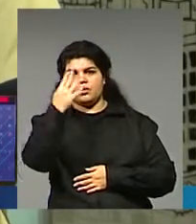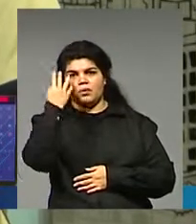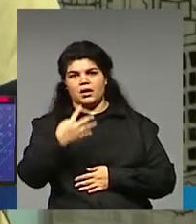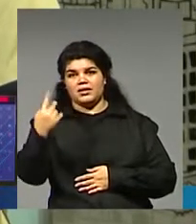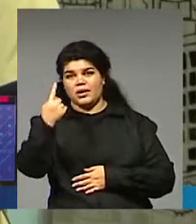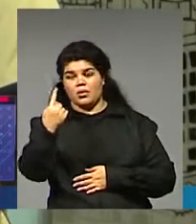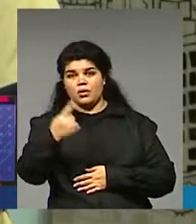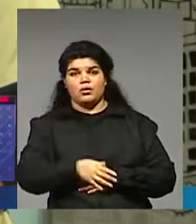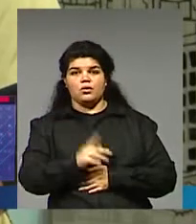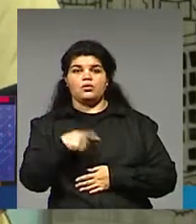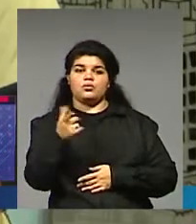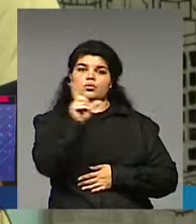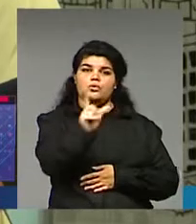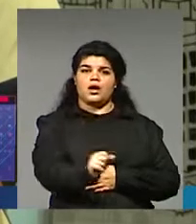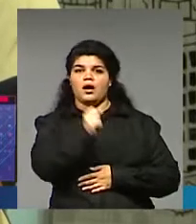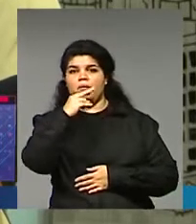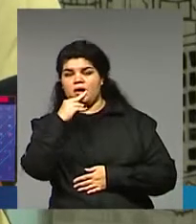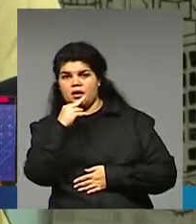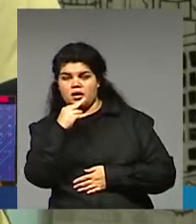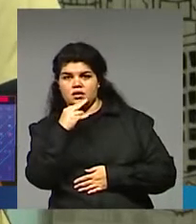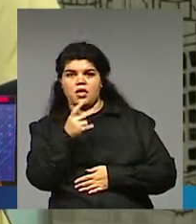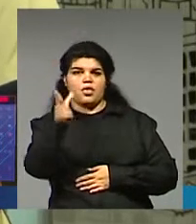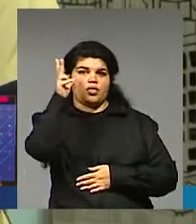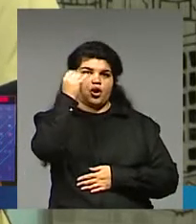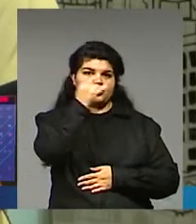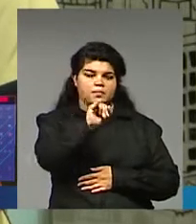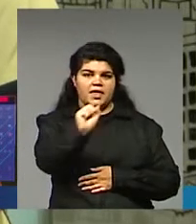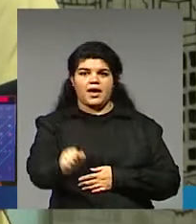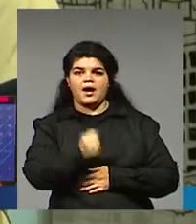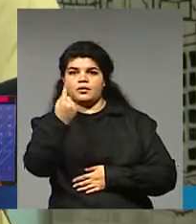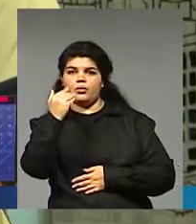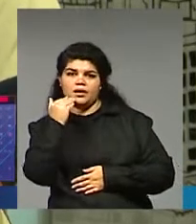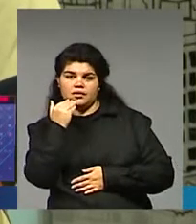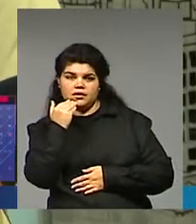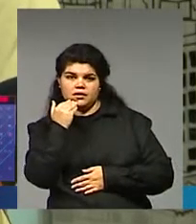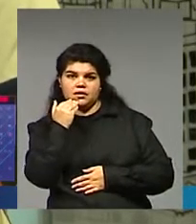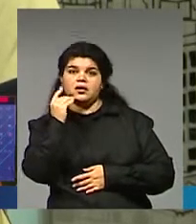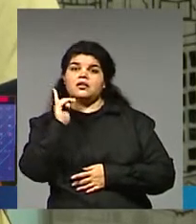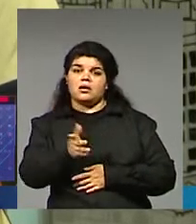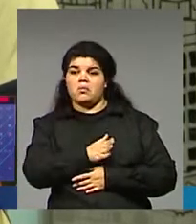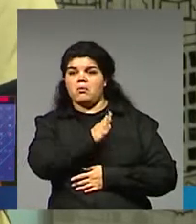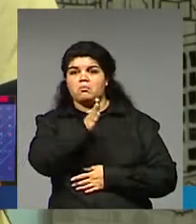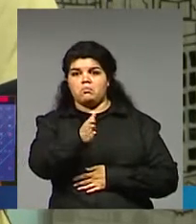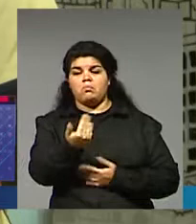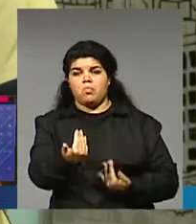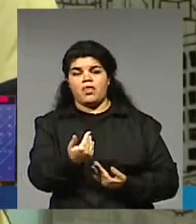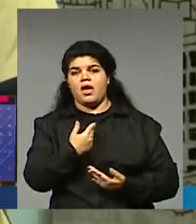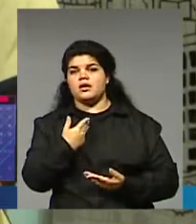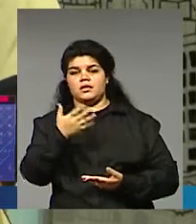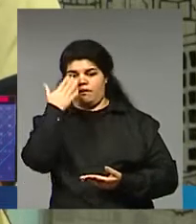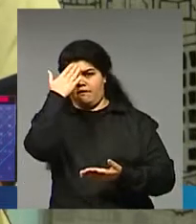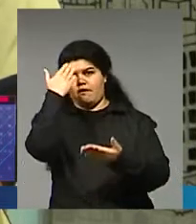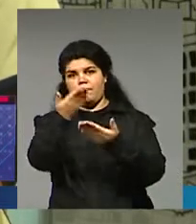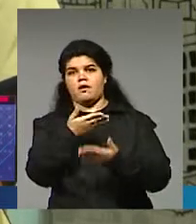449-4141. Nosotros estamos de lunes a viernes de 8:30 a 13. Y si no, se puede dirigir directamente al servicio